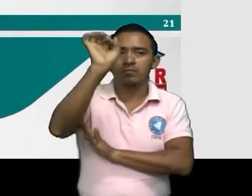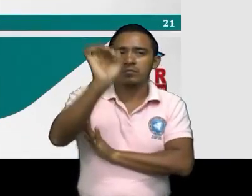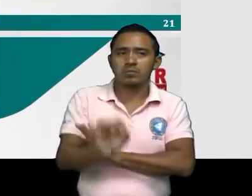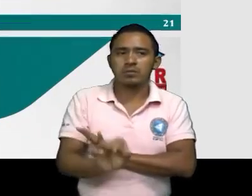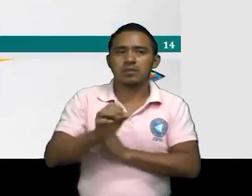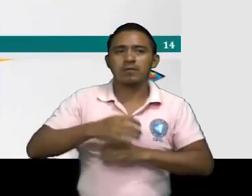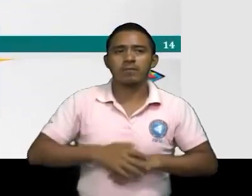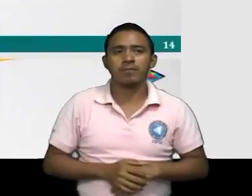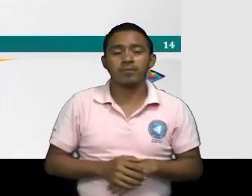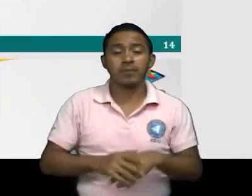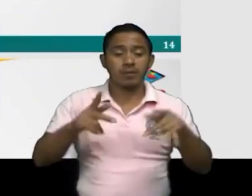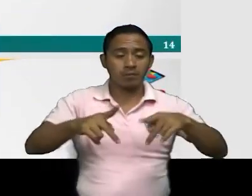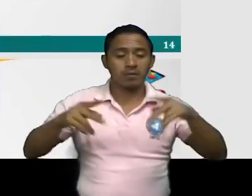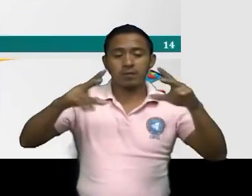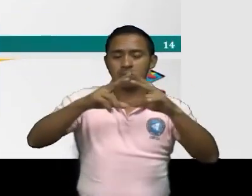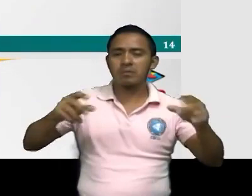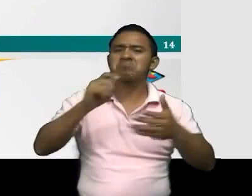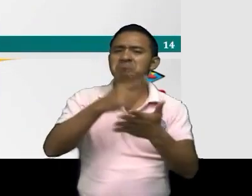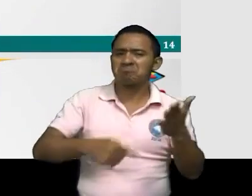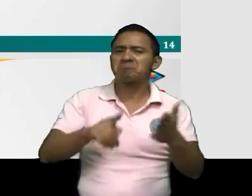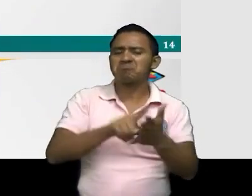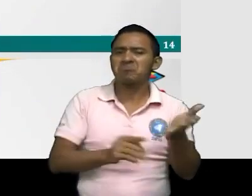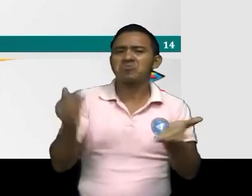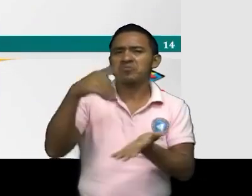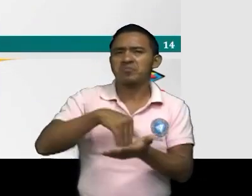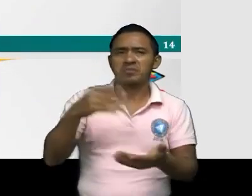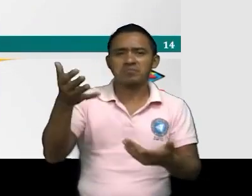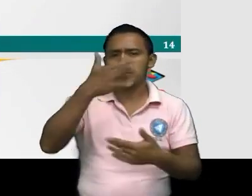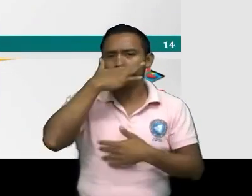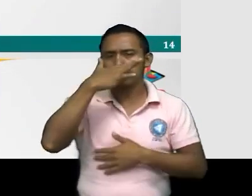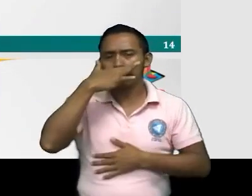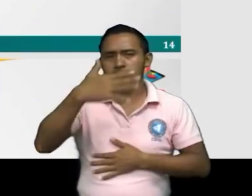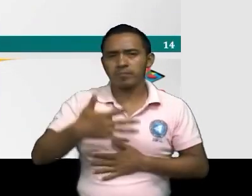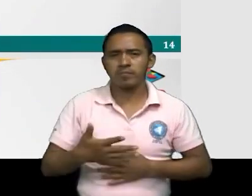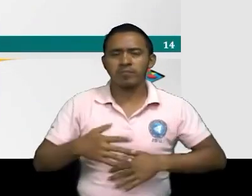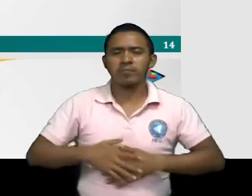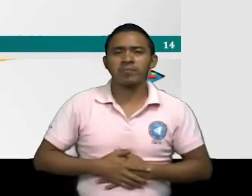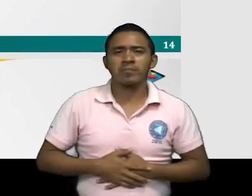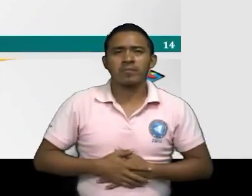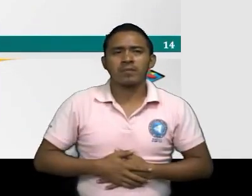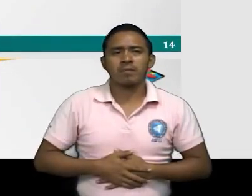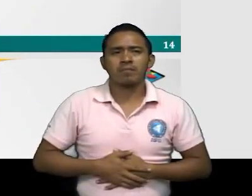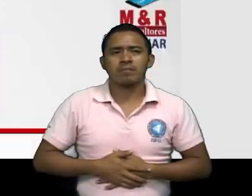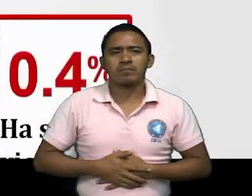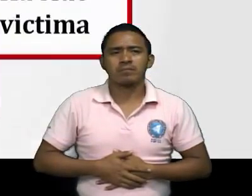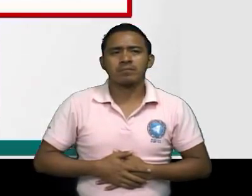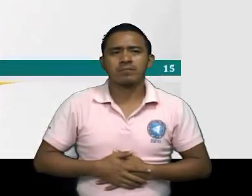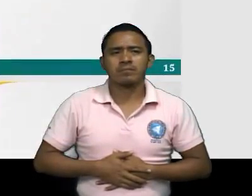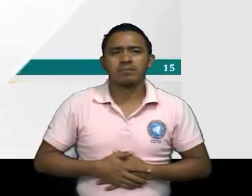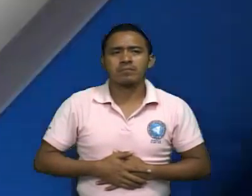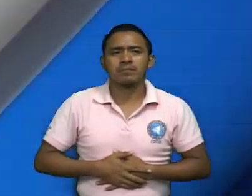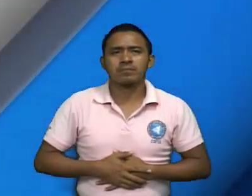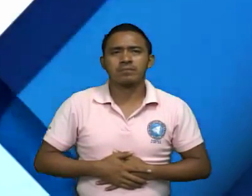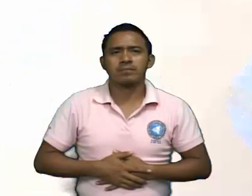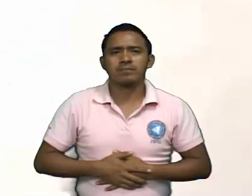63.5% que los nicaragüenses votarían por el Frente Sandinista de Liberación Nacional.